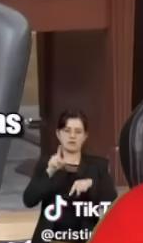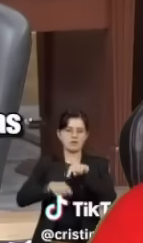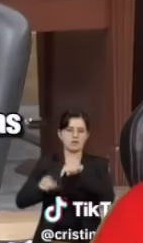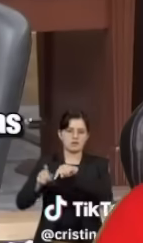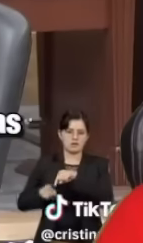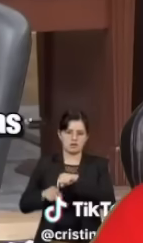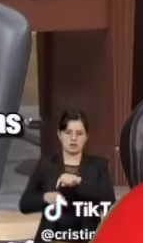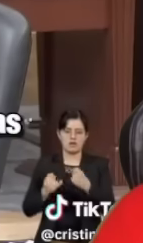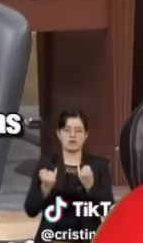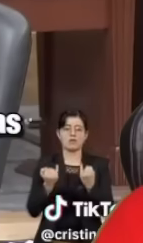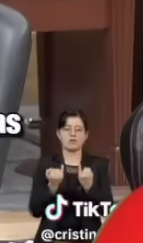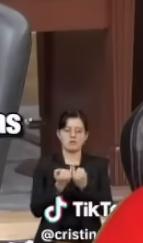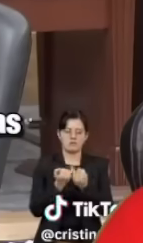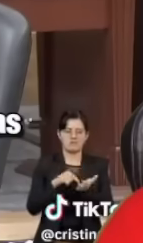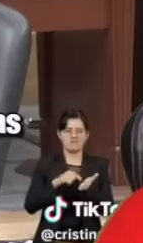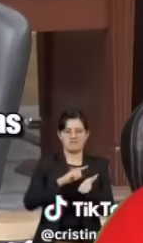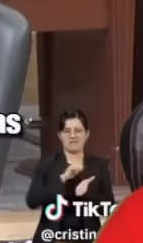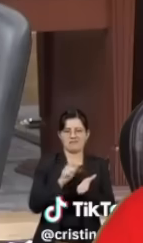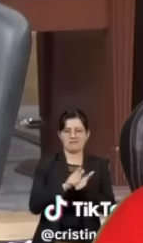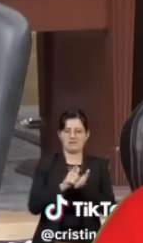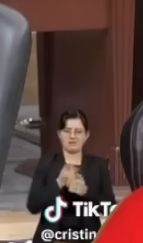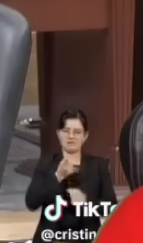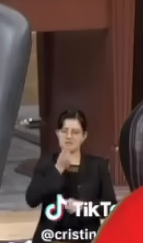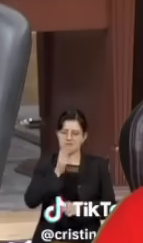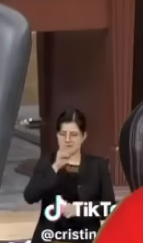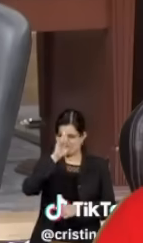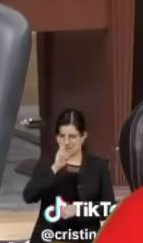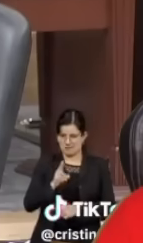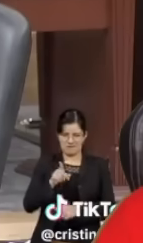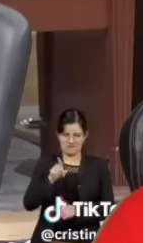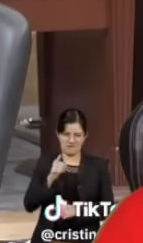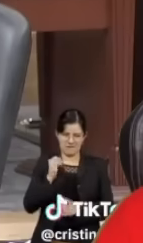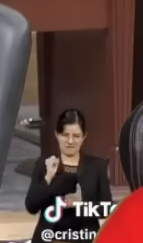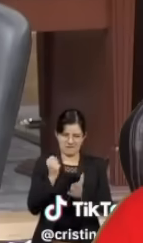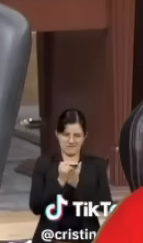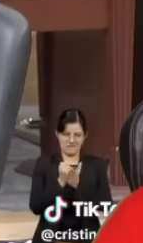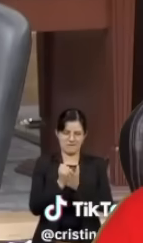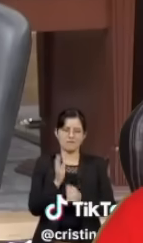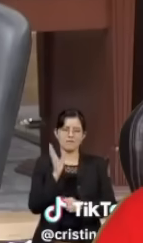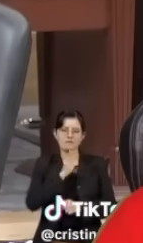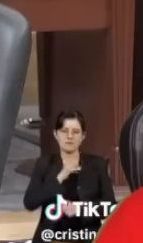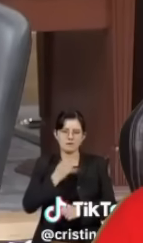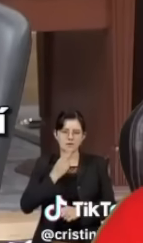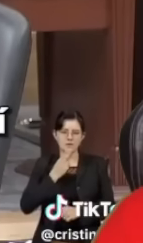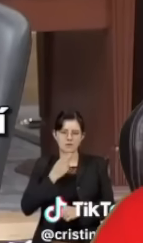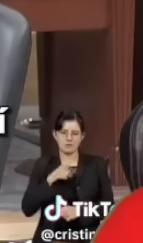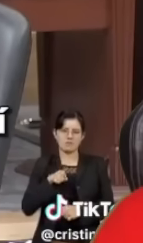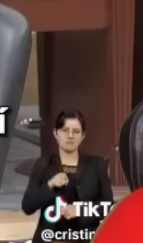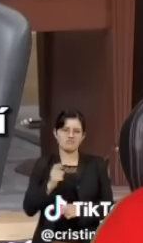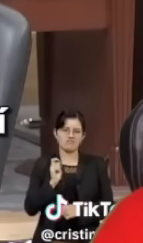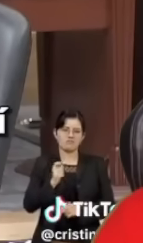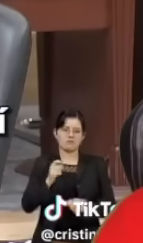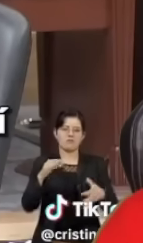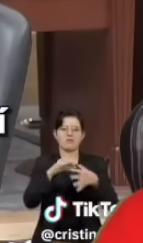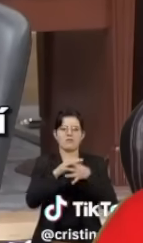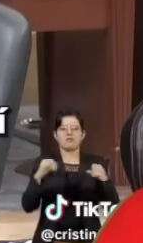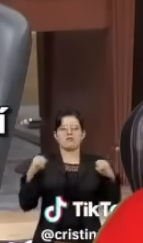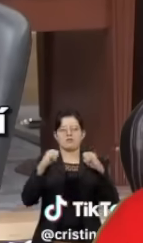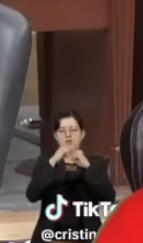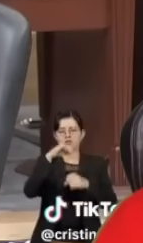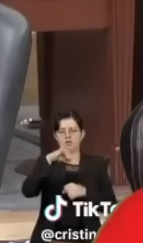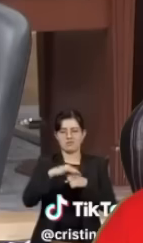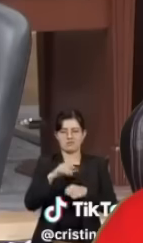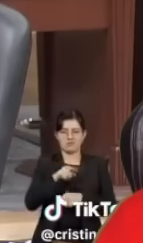además las acciones jurídicas por el uso de este emblema que identifica al Instituto Nacional electoral en propagandas de partidos